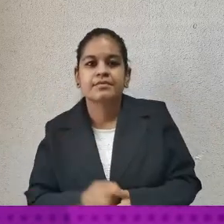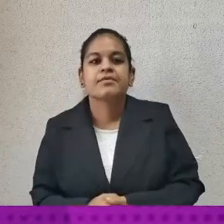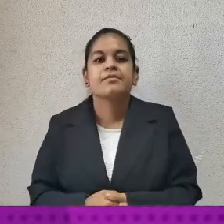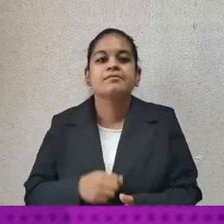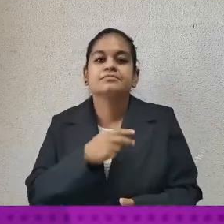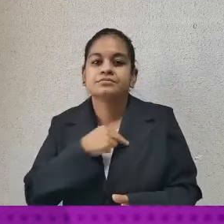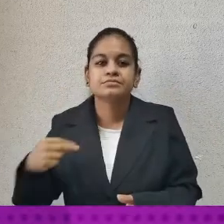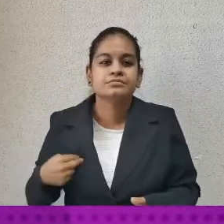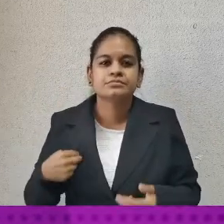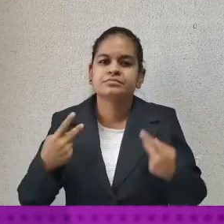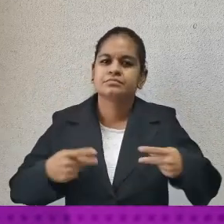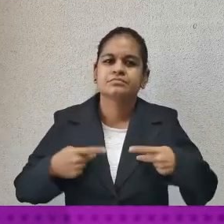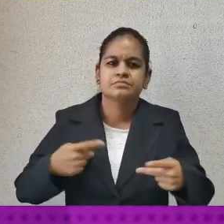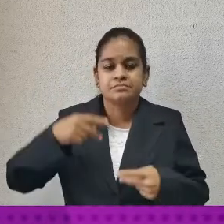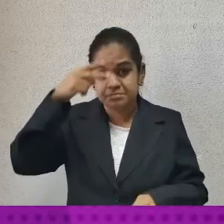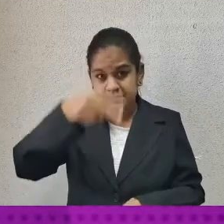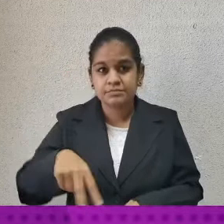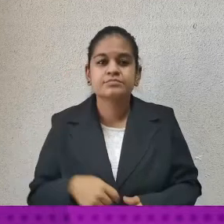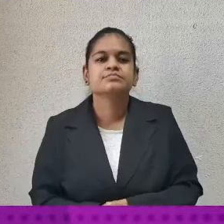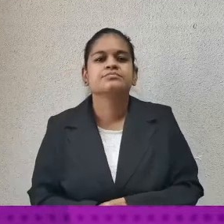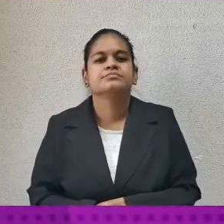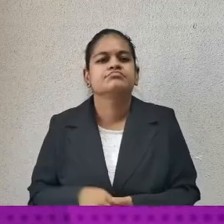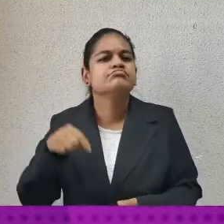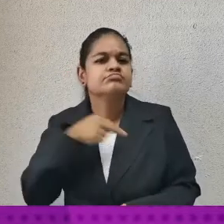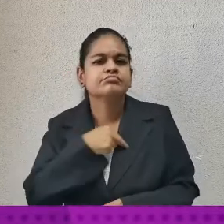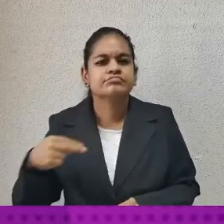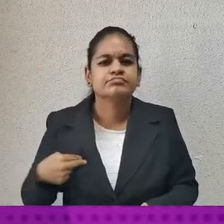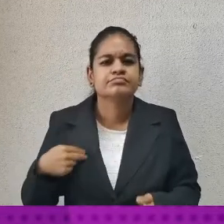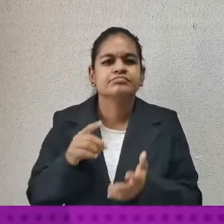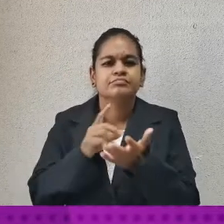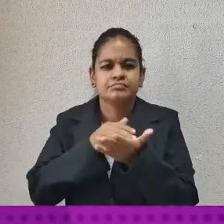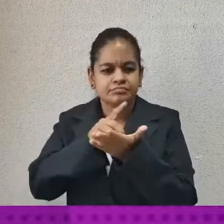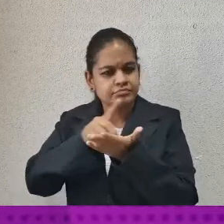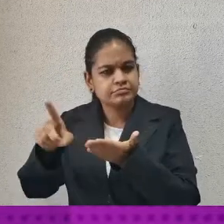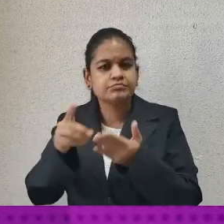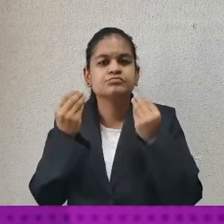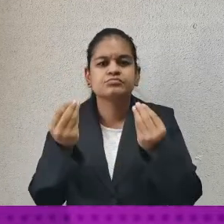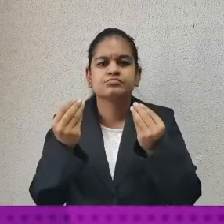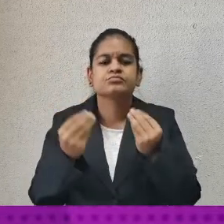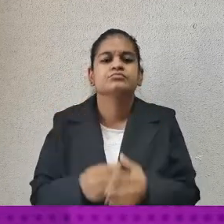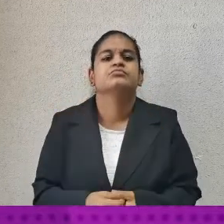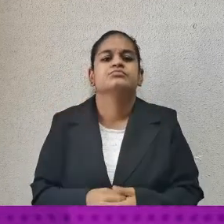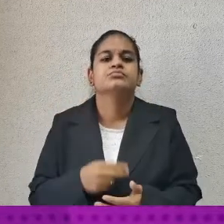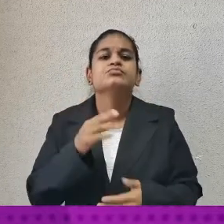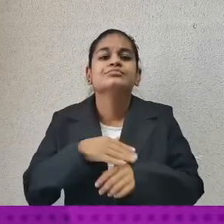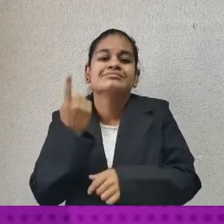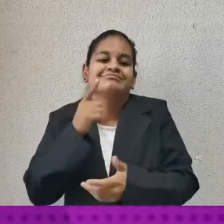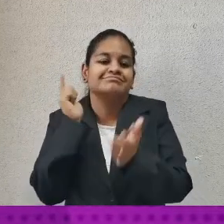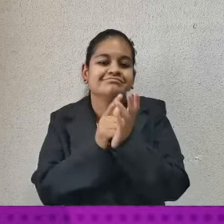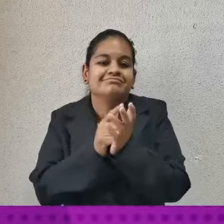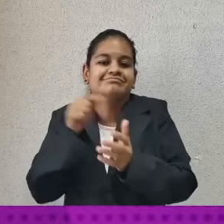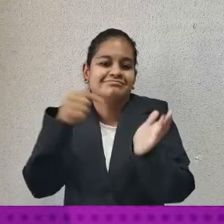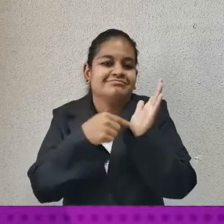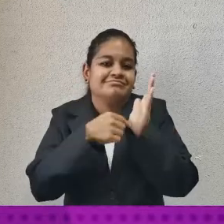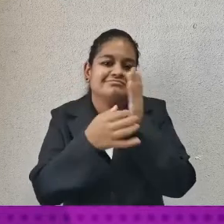como ciudadanos, como ciudadanas en nuestro país, gozamos de muchos derechos humanos que nos son otorgados por